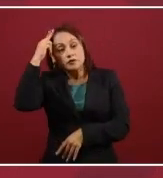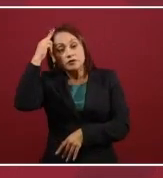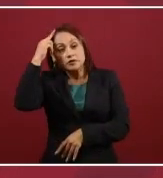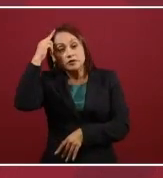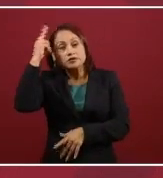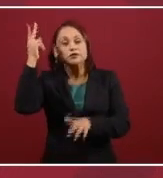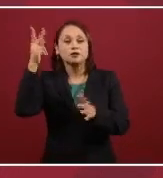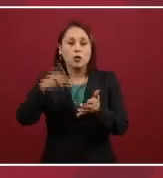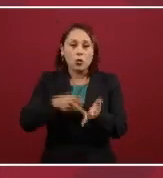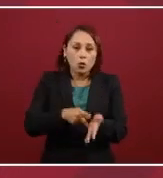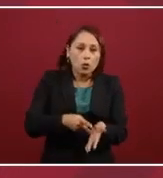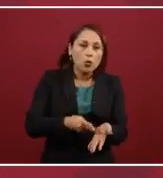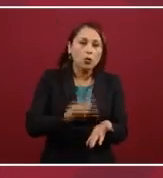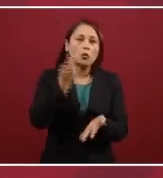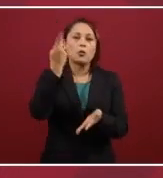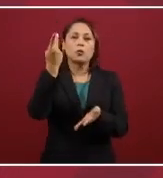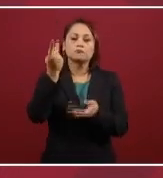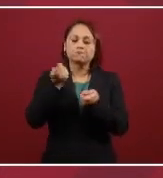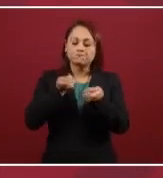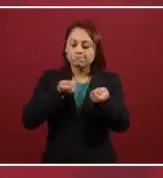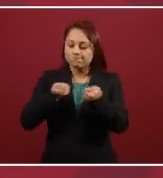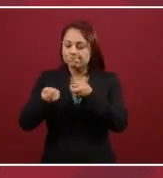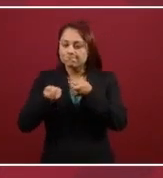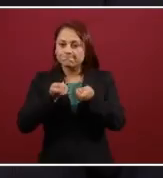floreció y dominó.